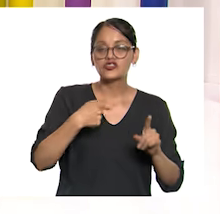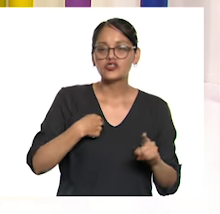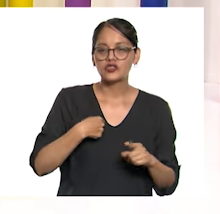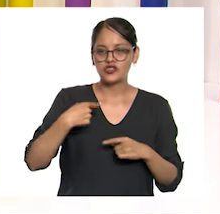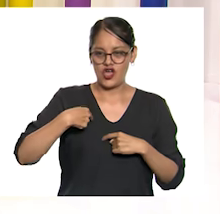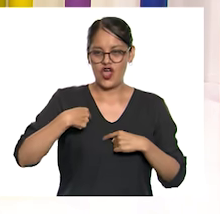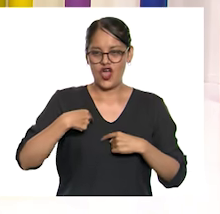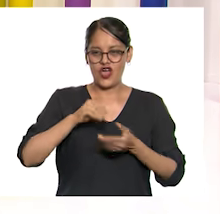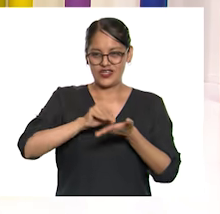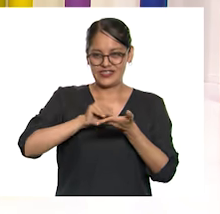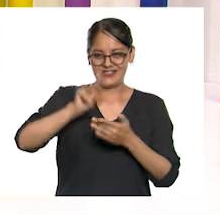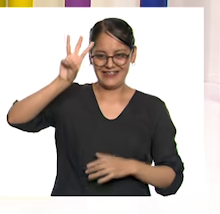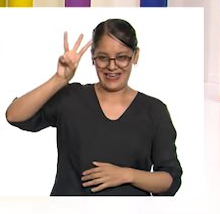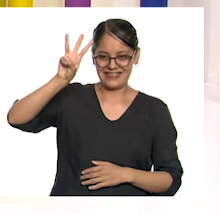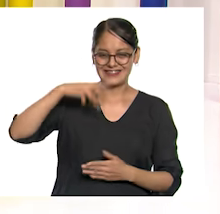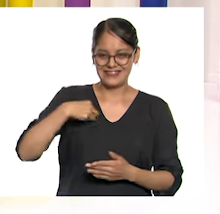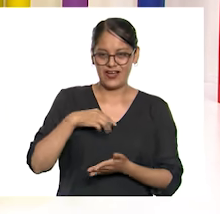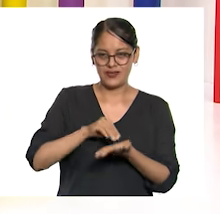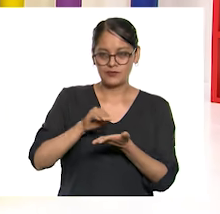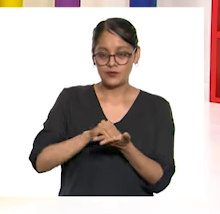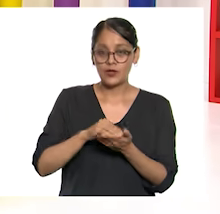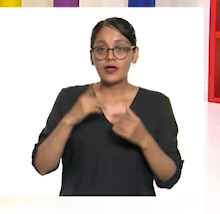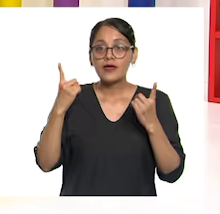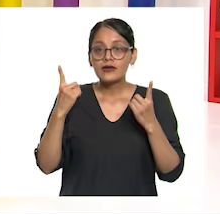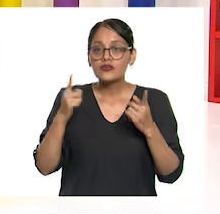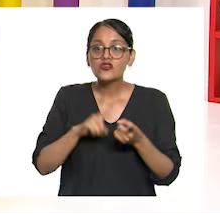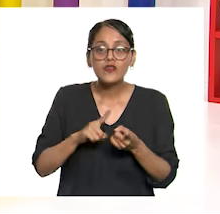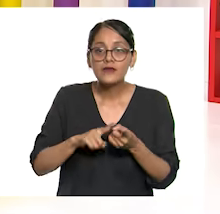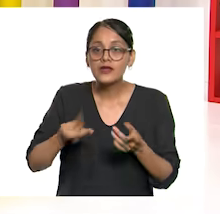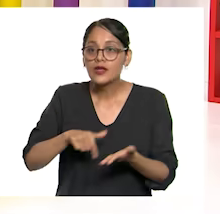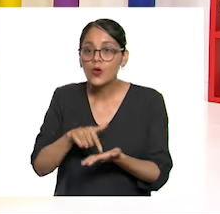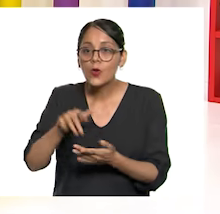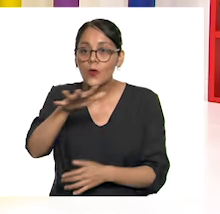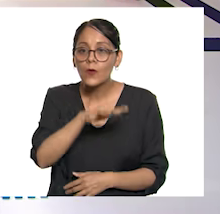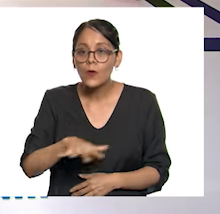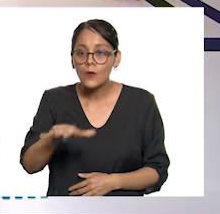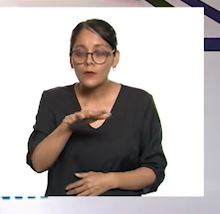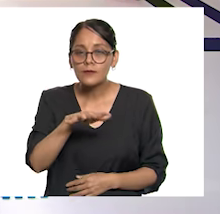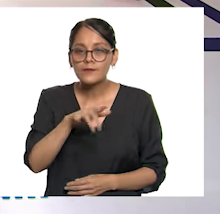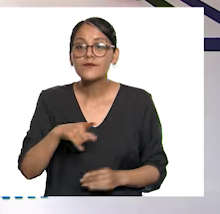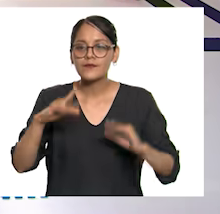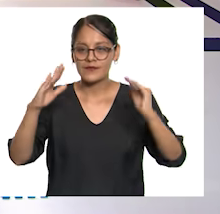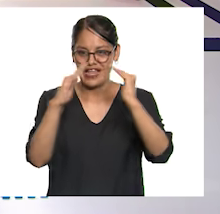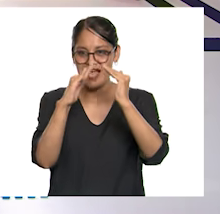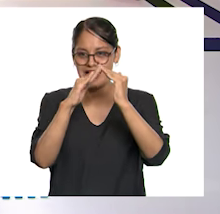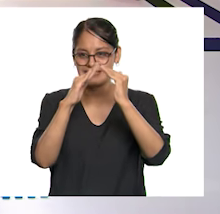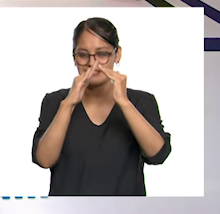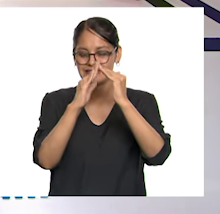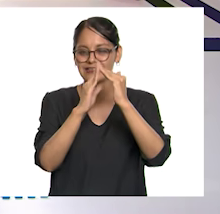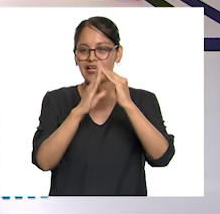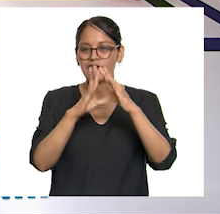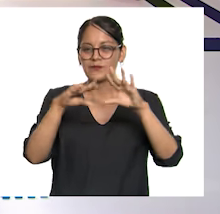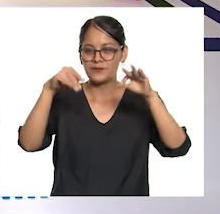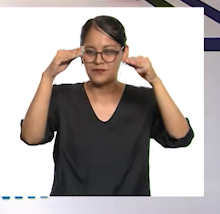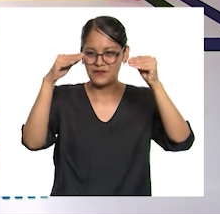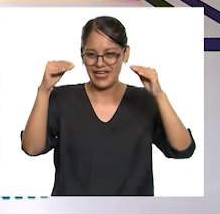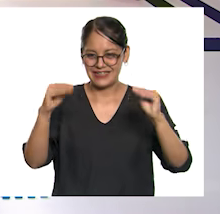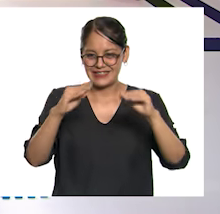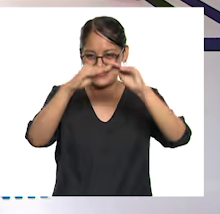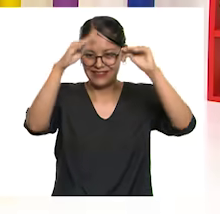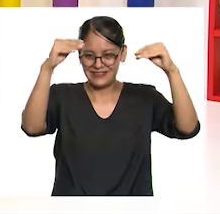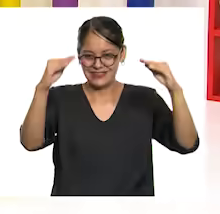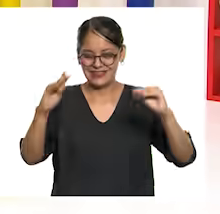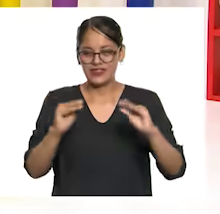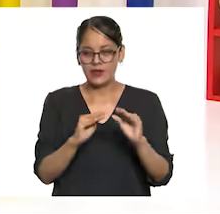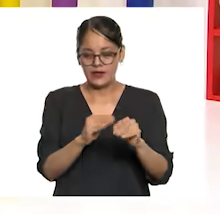tres cochinitos. Perfecto. Al mismo tiempo. ¿Y dónde estamos? Primero estamos en la casita de paja, hecha de paja. Es verdad, la